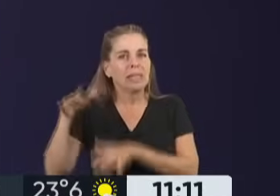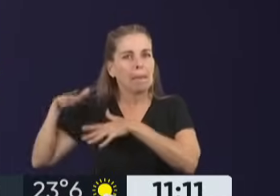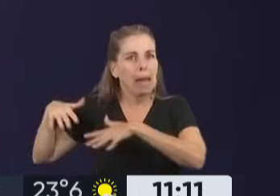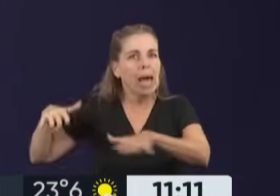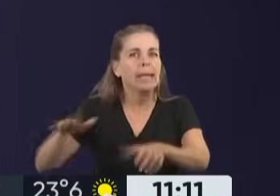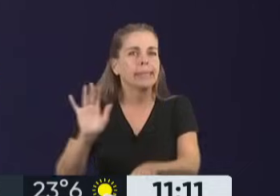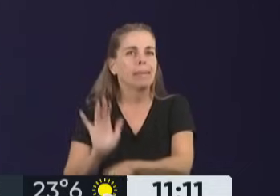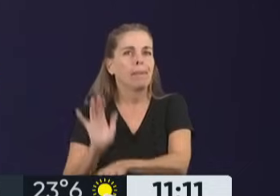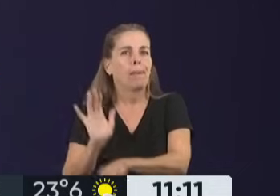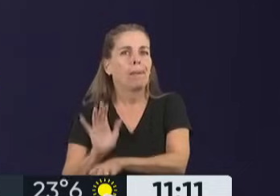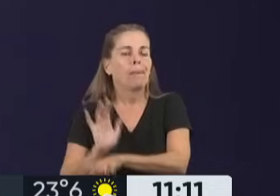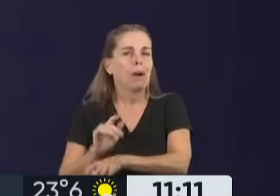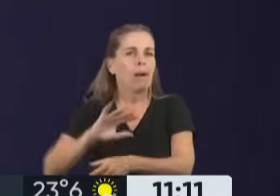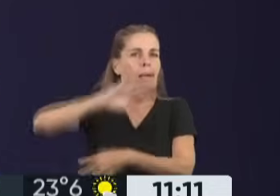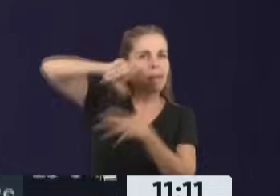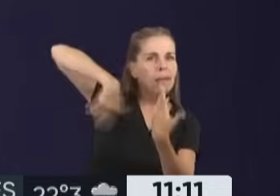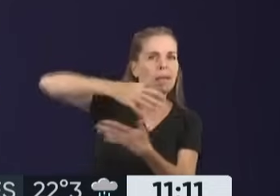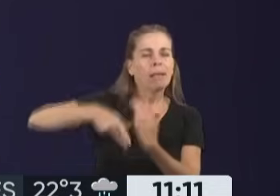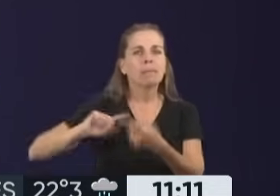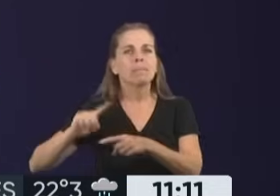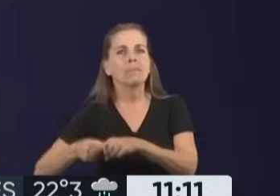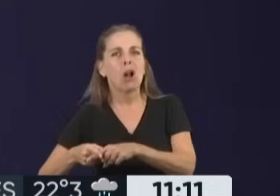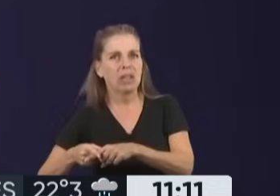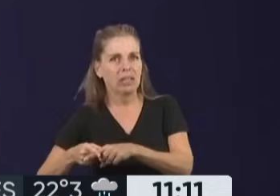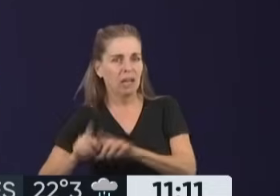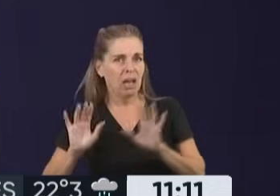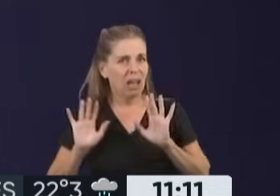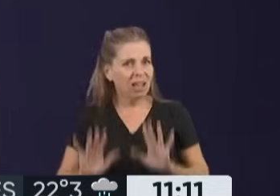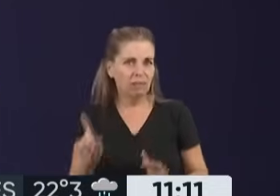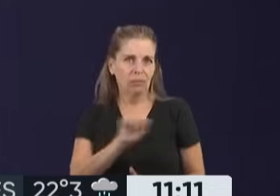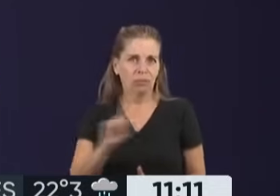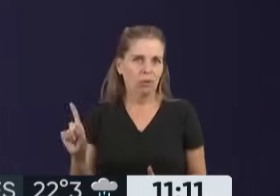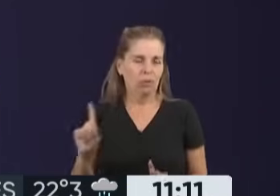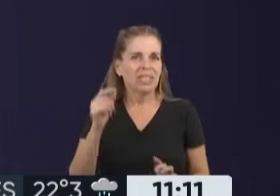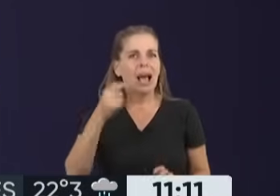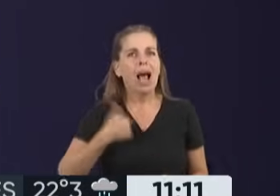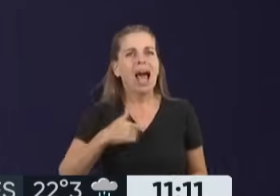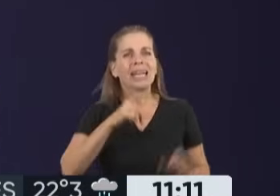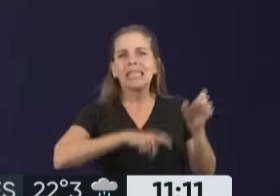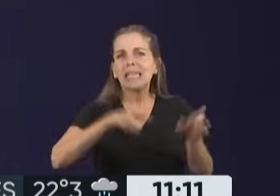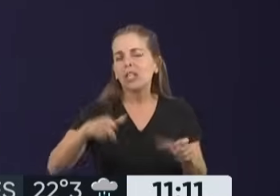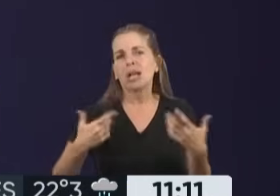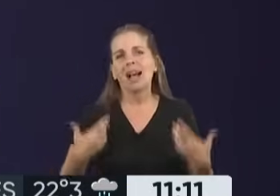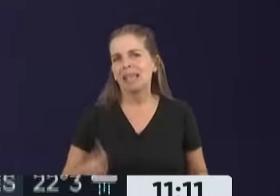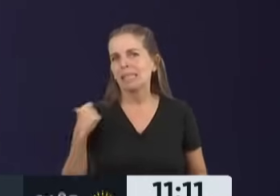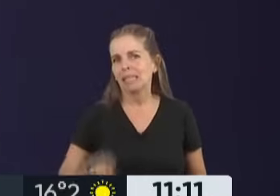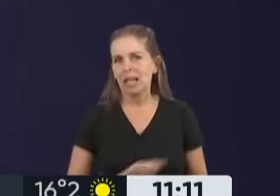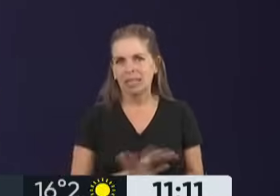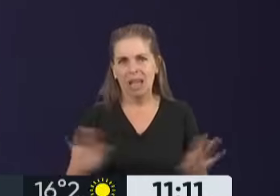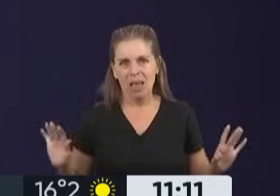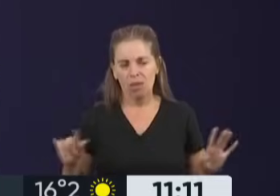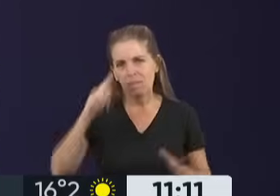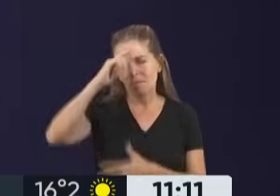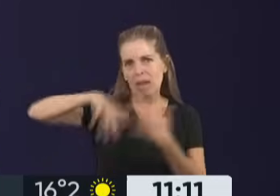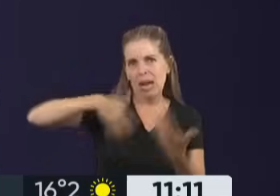para hacer política de la que no, me parece que ya los argentinos estamos cansados. De igual manera, te